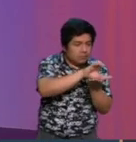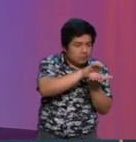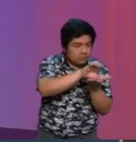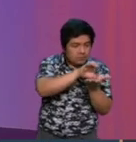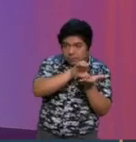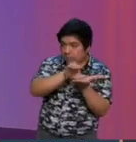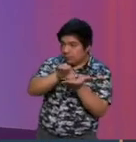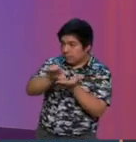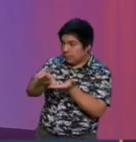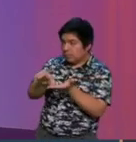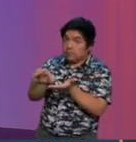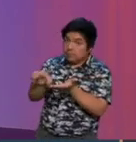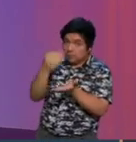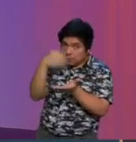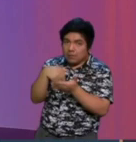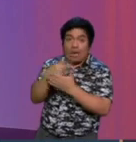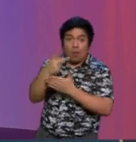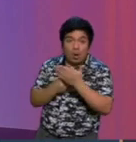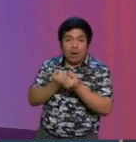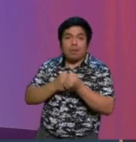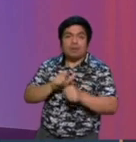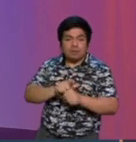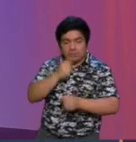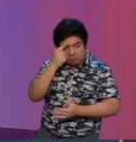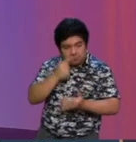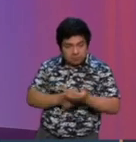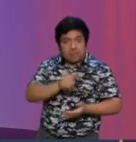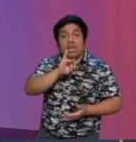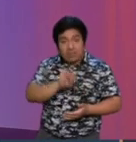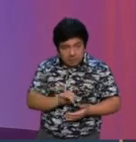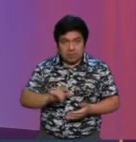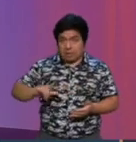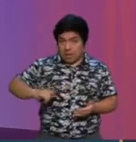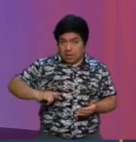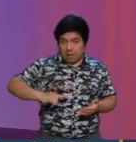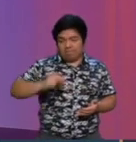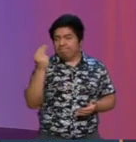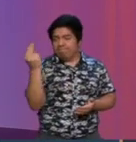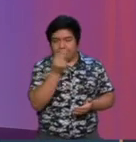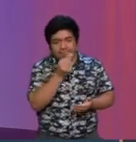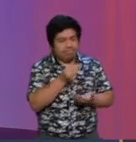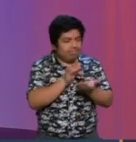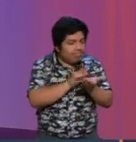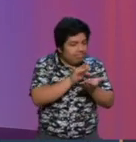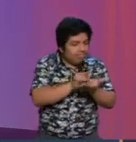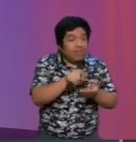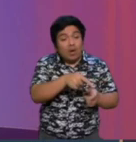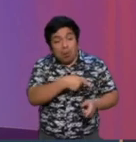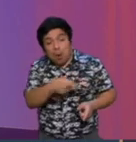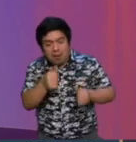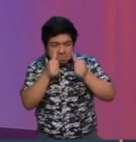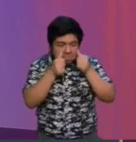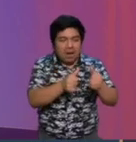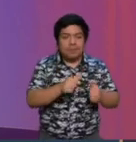recursos y creo en la existencia de los programas sociales. Sí lo creo. Creo que el gobierno tiene que ayudarle a quien más lo necesita, y los gobiernos